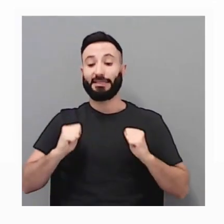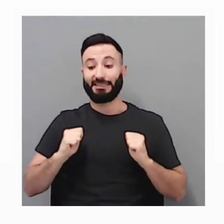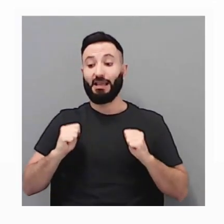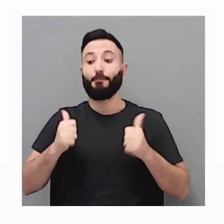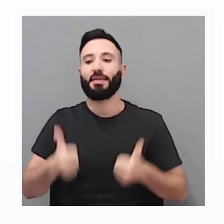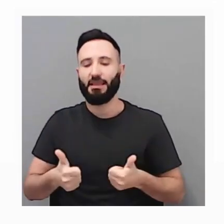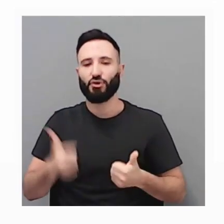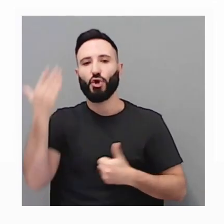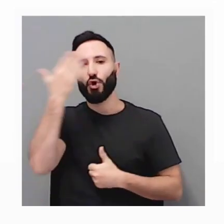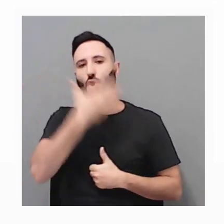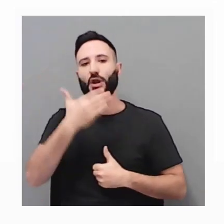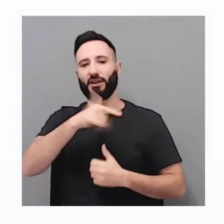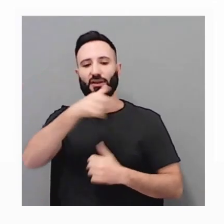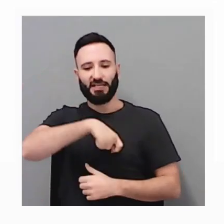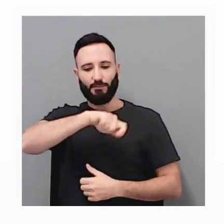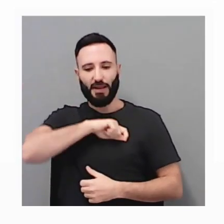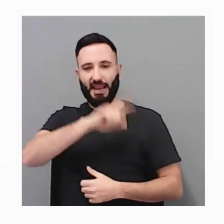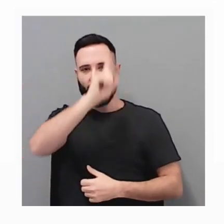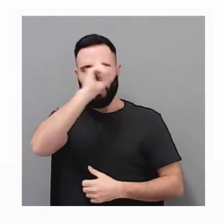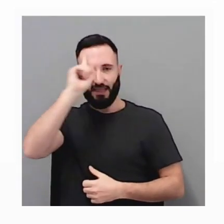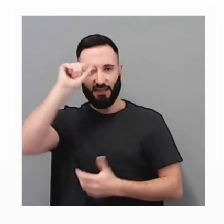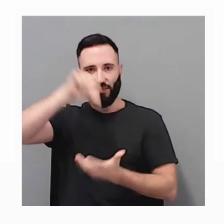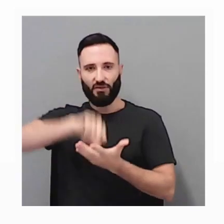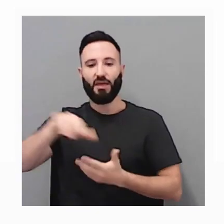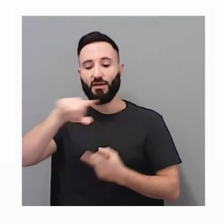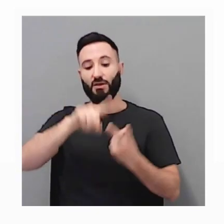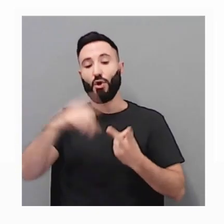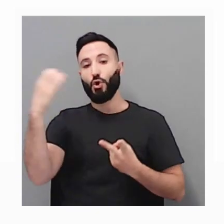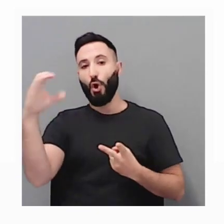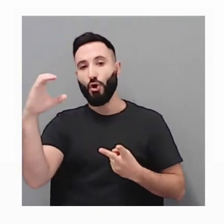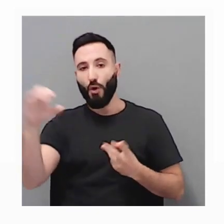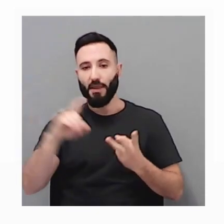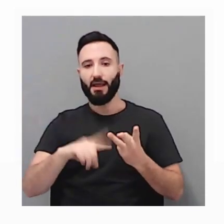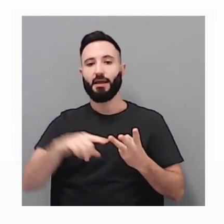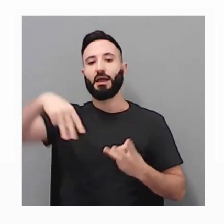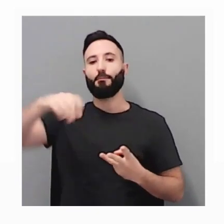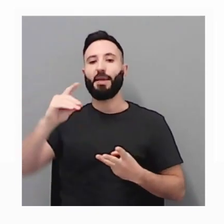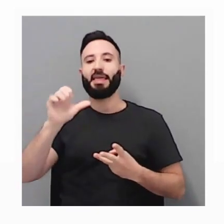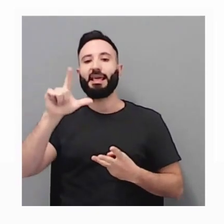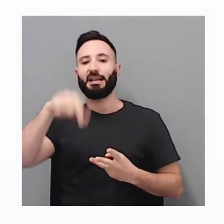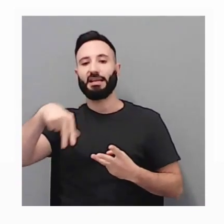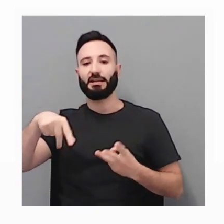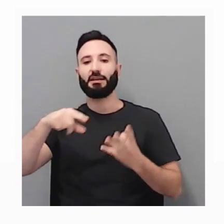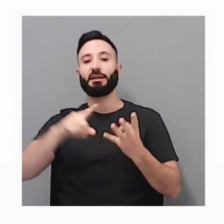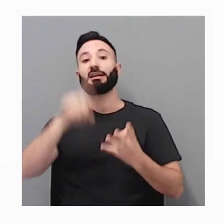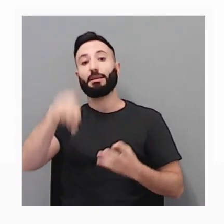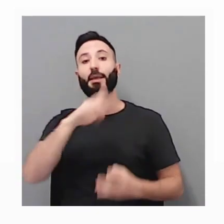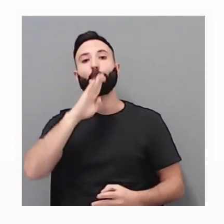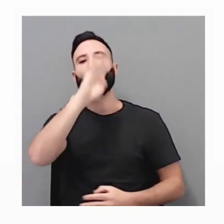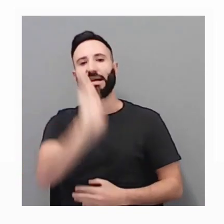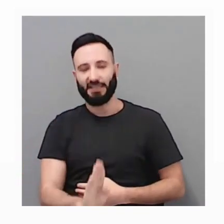las escuelas en España, en Madrid, en Colombia, en Medellín y en Bogotá y también en Brasil. Entonces